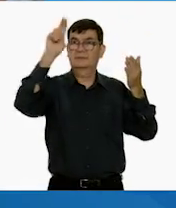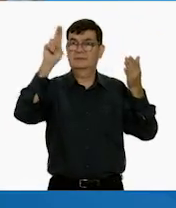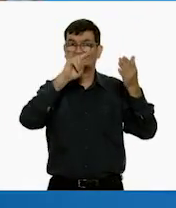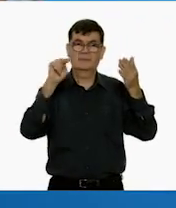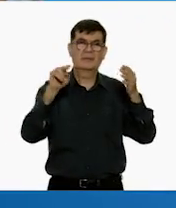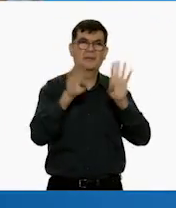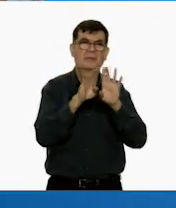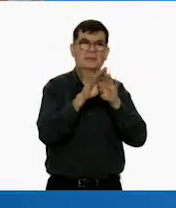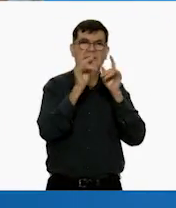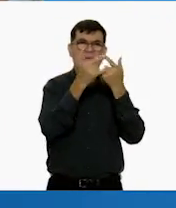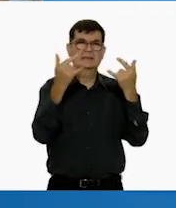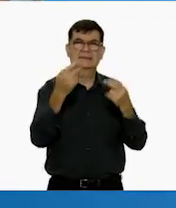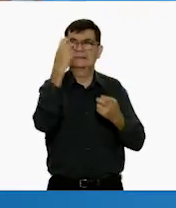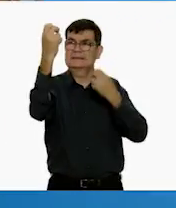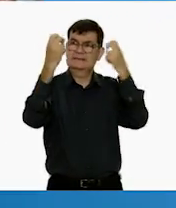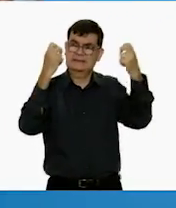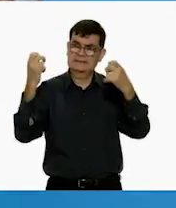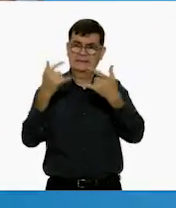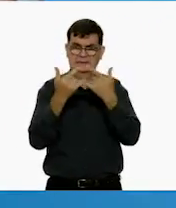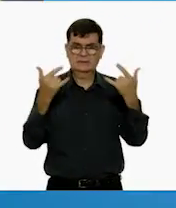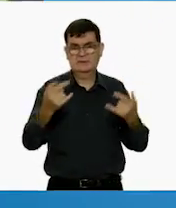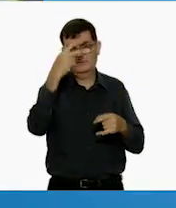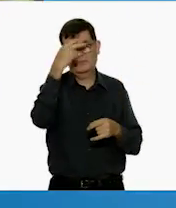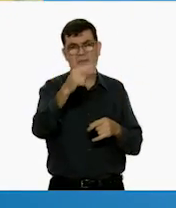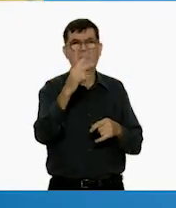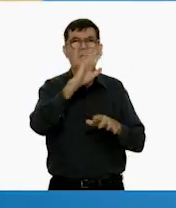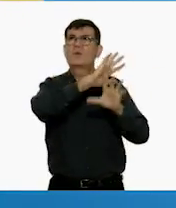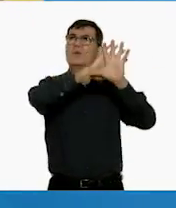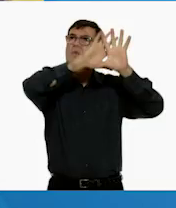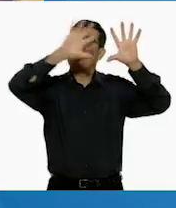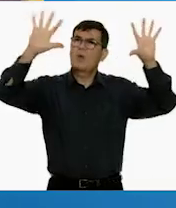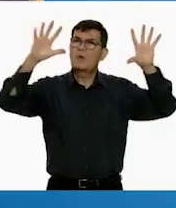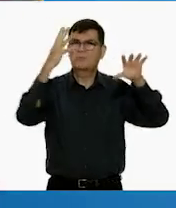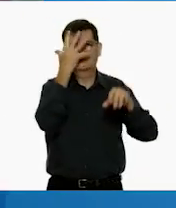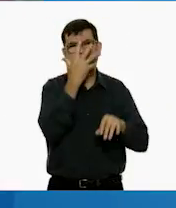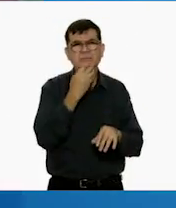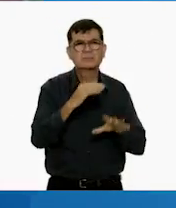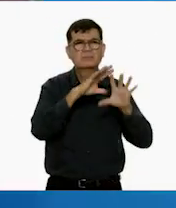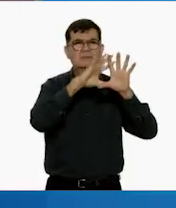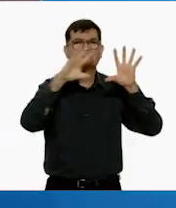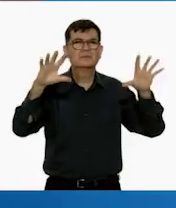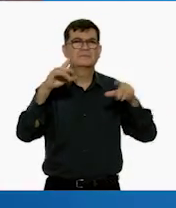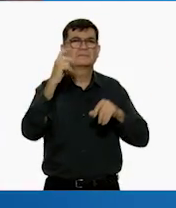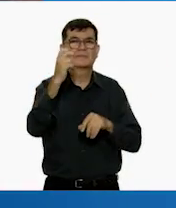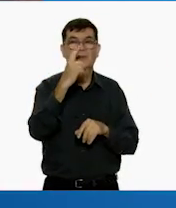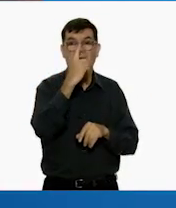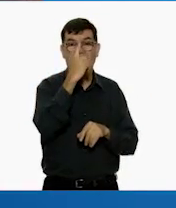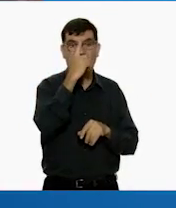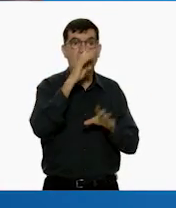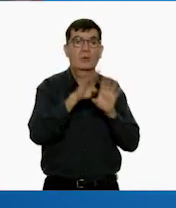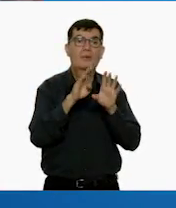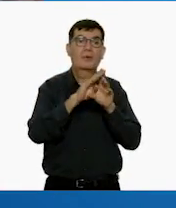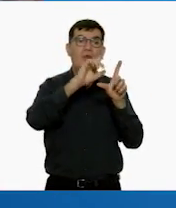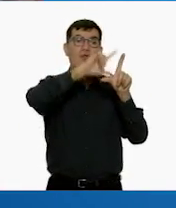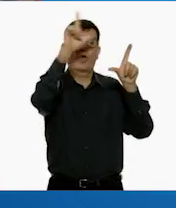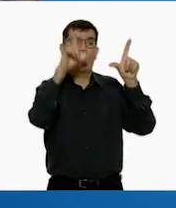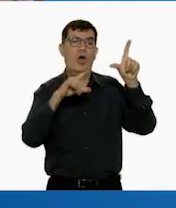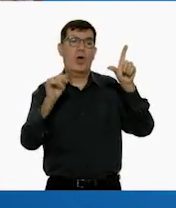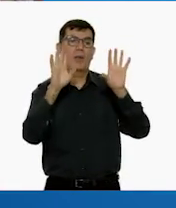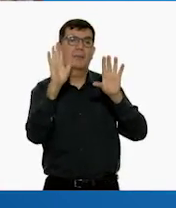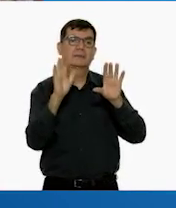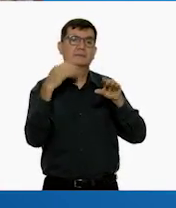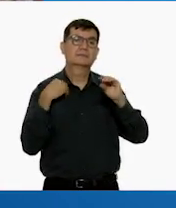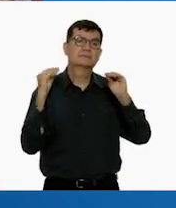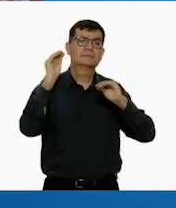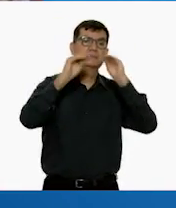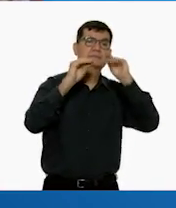más importantes de la historia de México, es un mural muy bonito porque es como si todo México del siglo